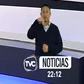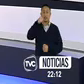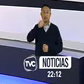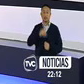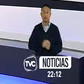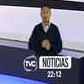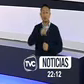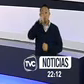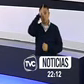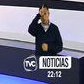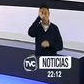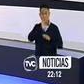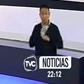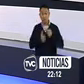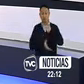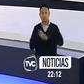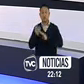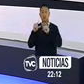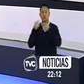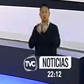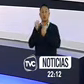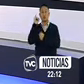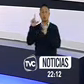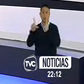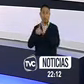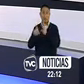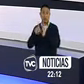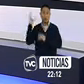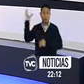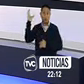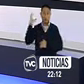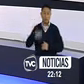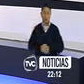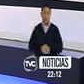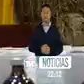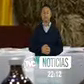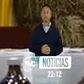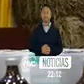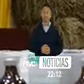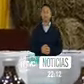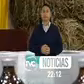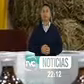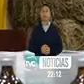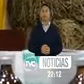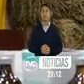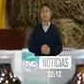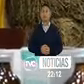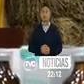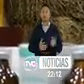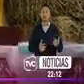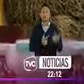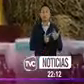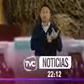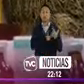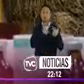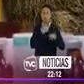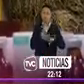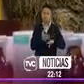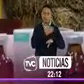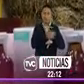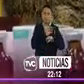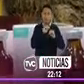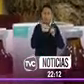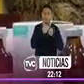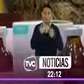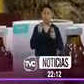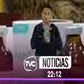Perú con destino a grupos insurgentes de Colombia. Inteligencia militar ya le seguía los pasos a una